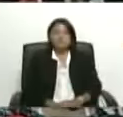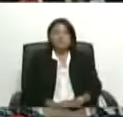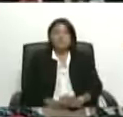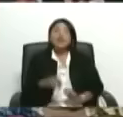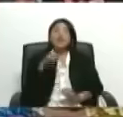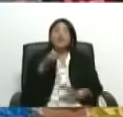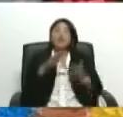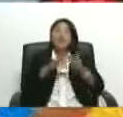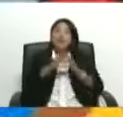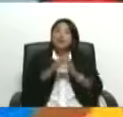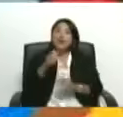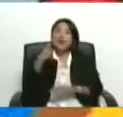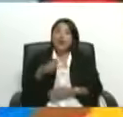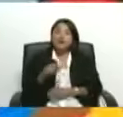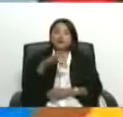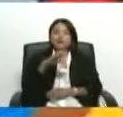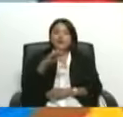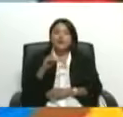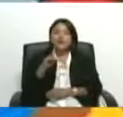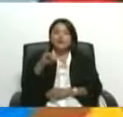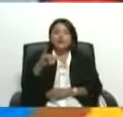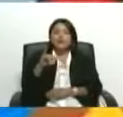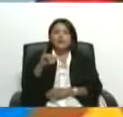Ellos intentaron quemar los CDI en Venezuela.